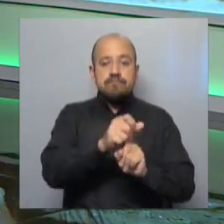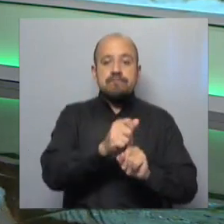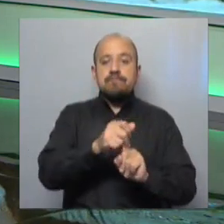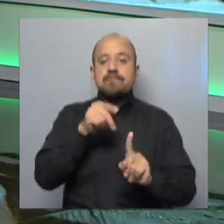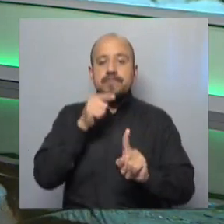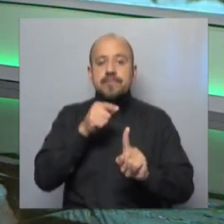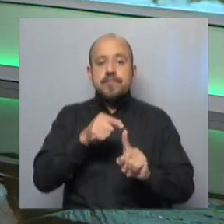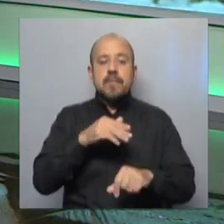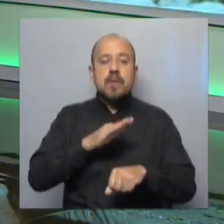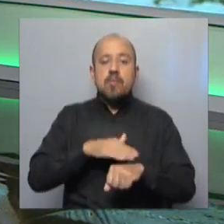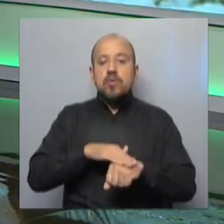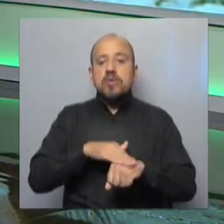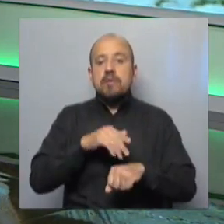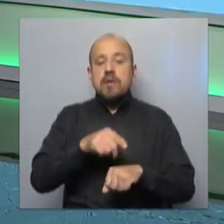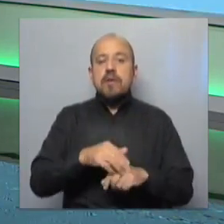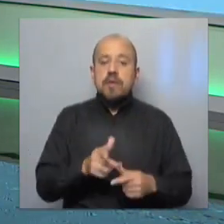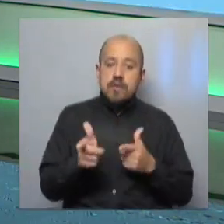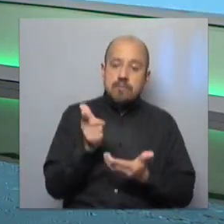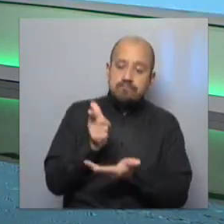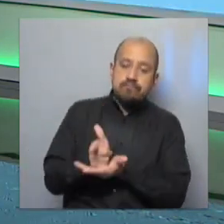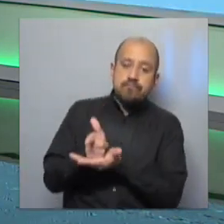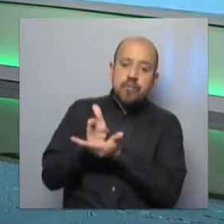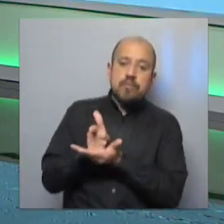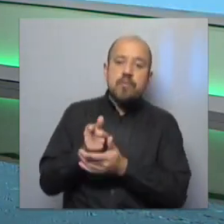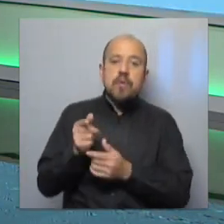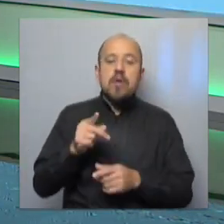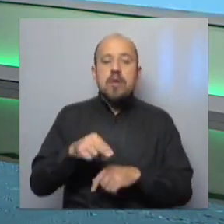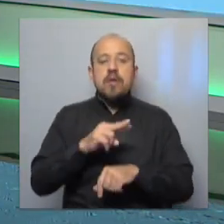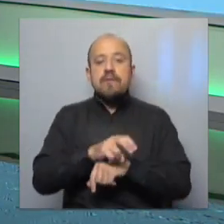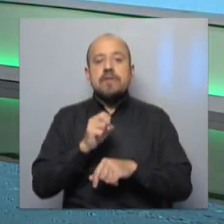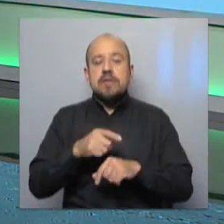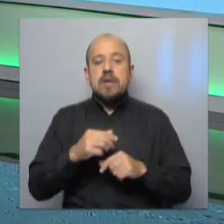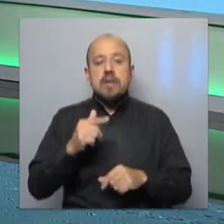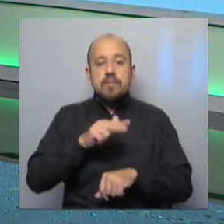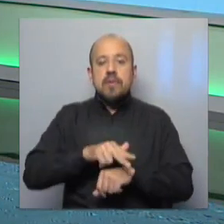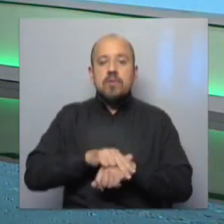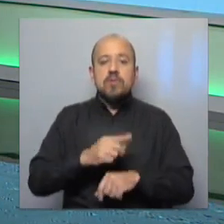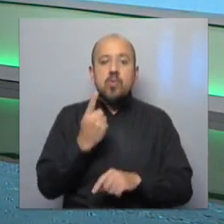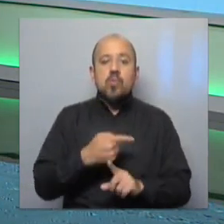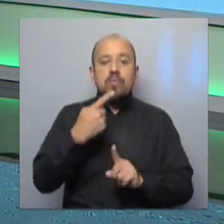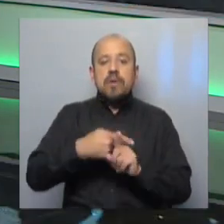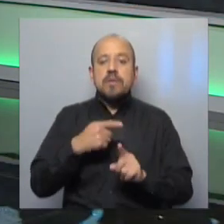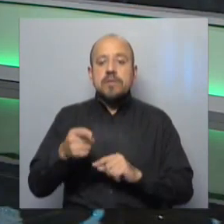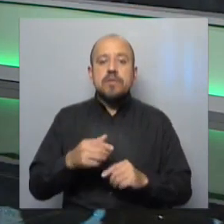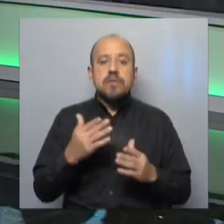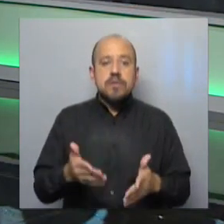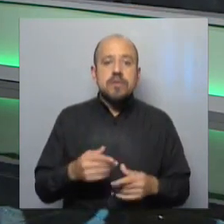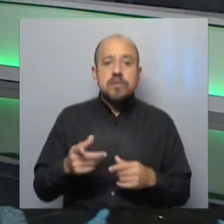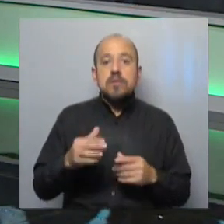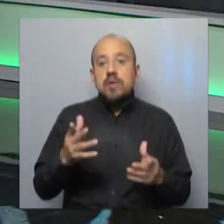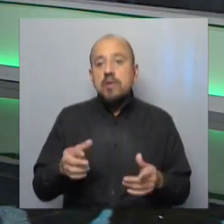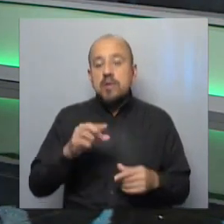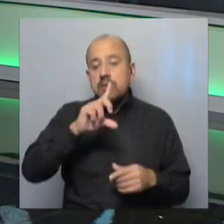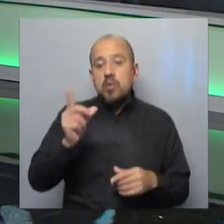autor material y sus cómplices del asesinato del fiscal paraguayo marcelo pecci hace casi un mes que recordarán estaba pasando su luna de miel